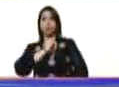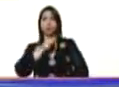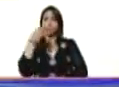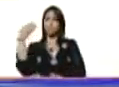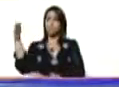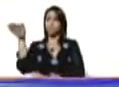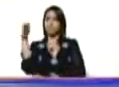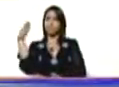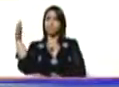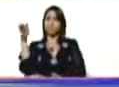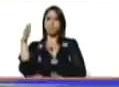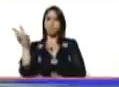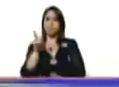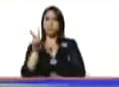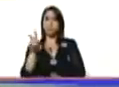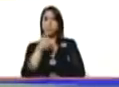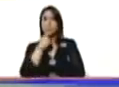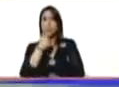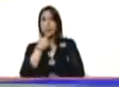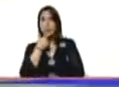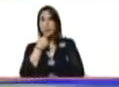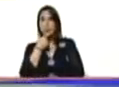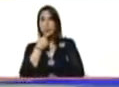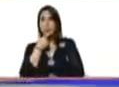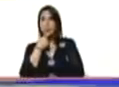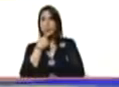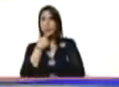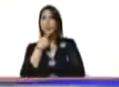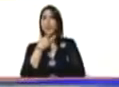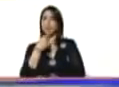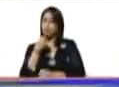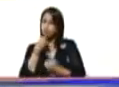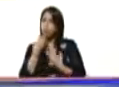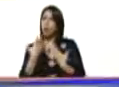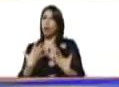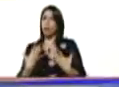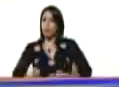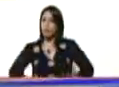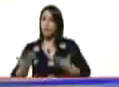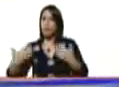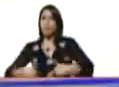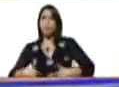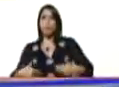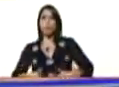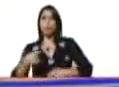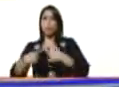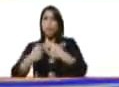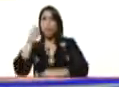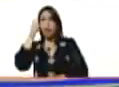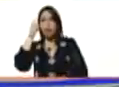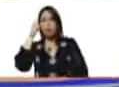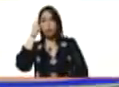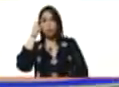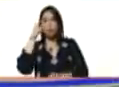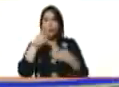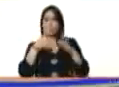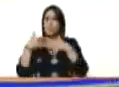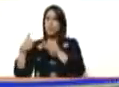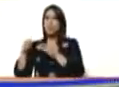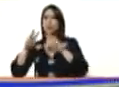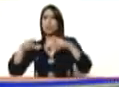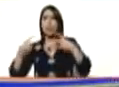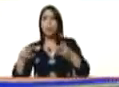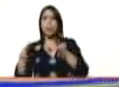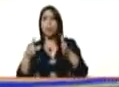hermoso. Vale la pena entregar el esfuerzo diario por abrir nuevos caminos,